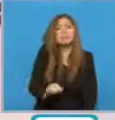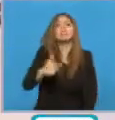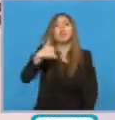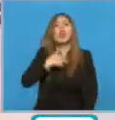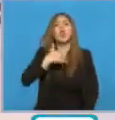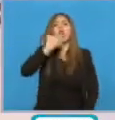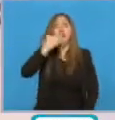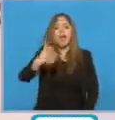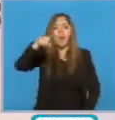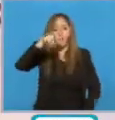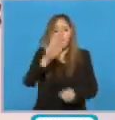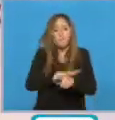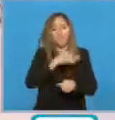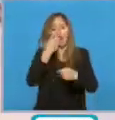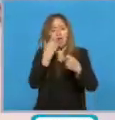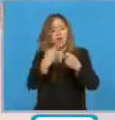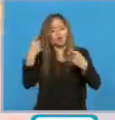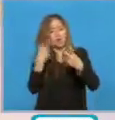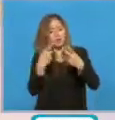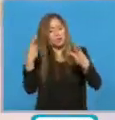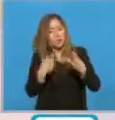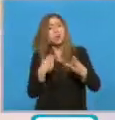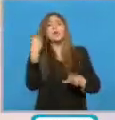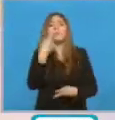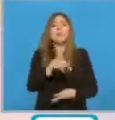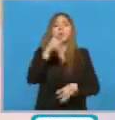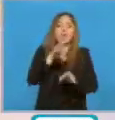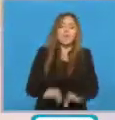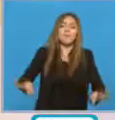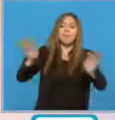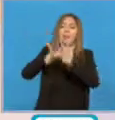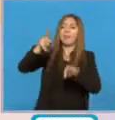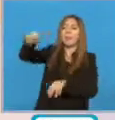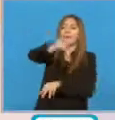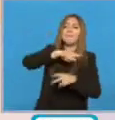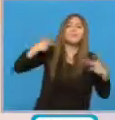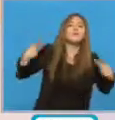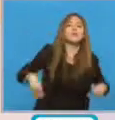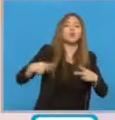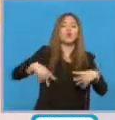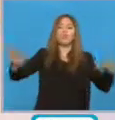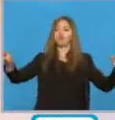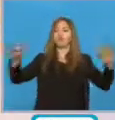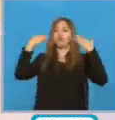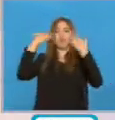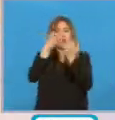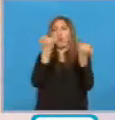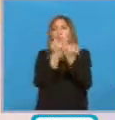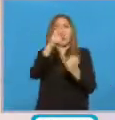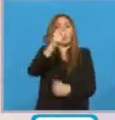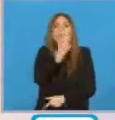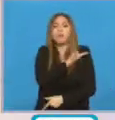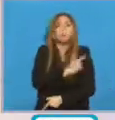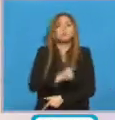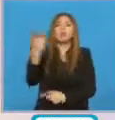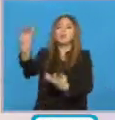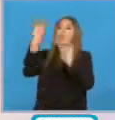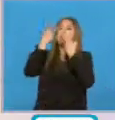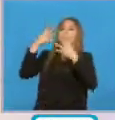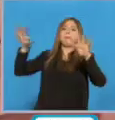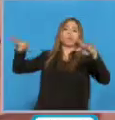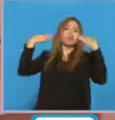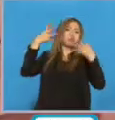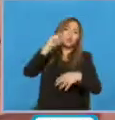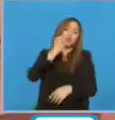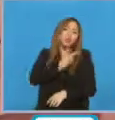por esto. Claro. Pero Muy sí bien. procura no regañarlo delante de toda la gente porque piensa que a ti no te gusta que te regañen delante de toda la gente. Hay niños